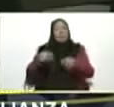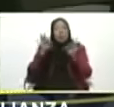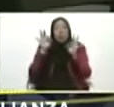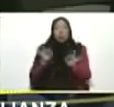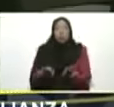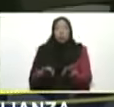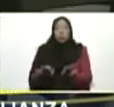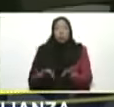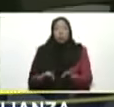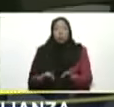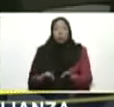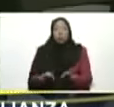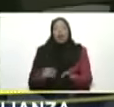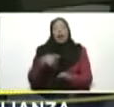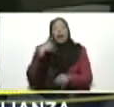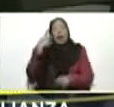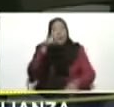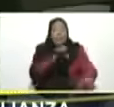en petroquímica,